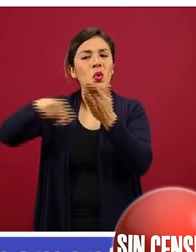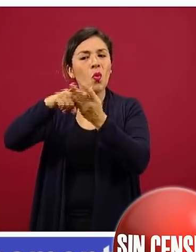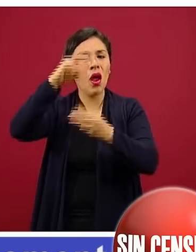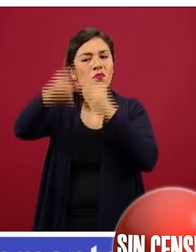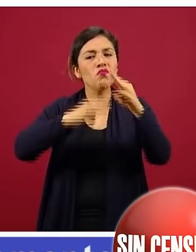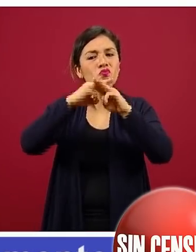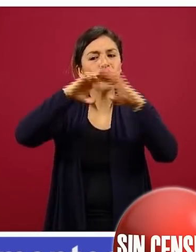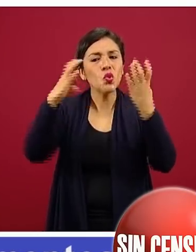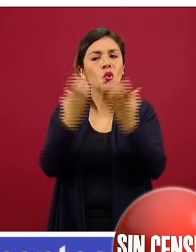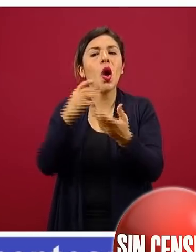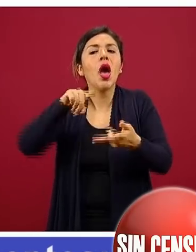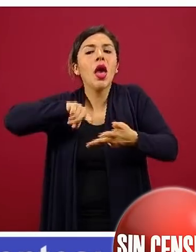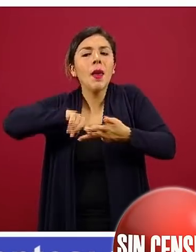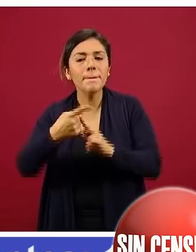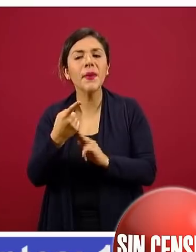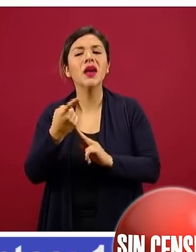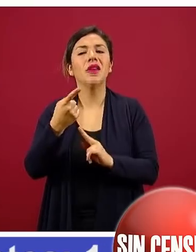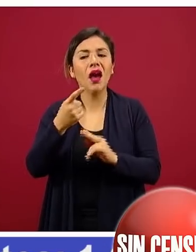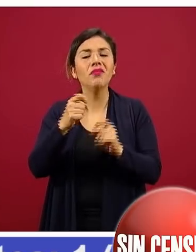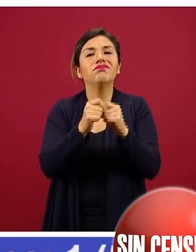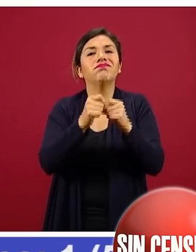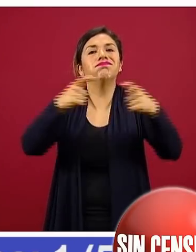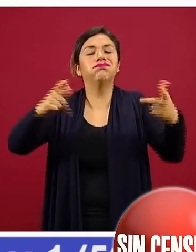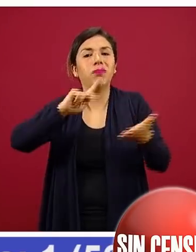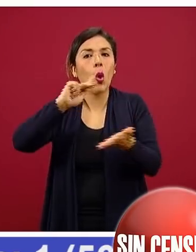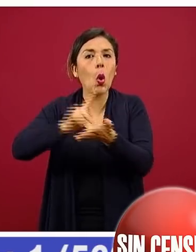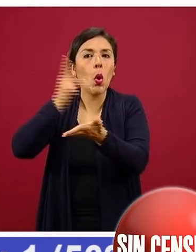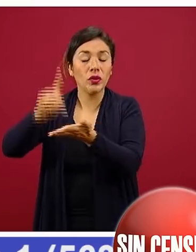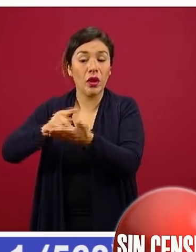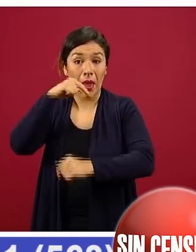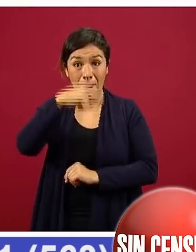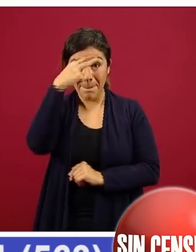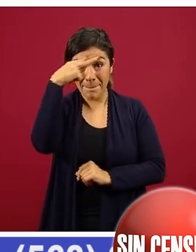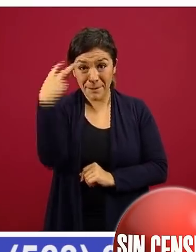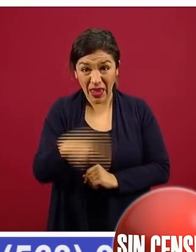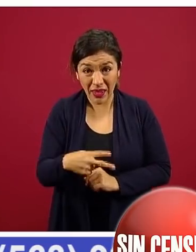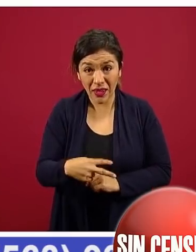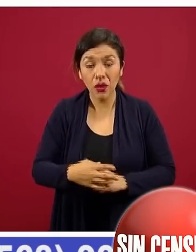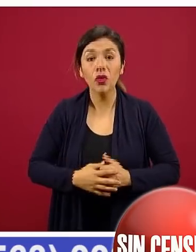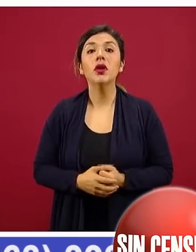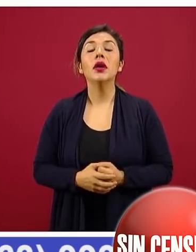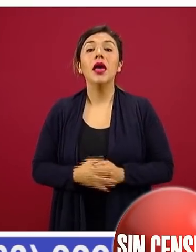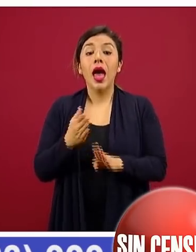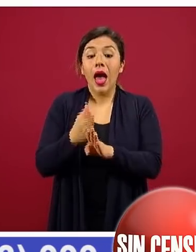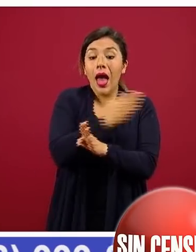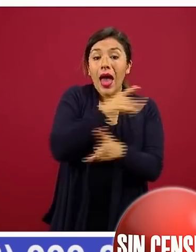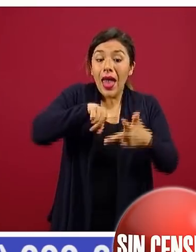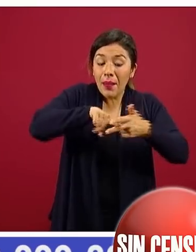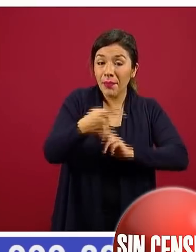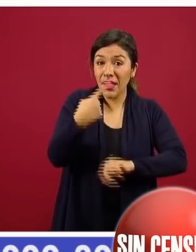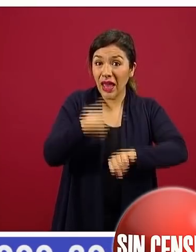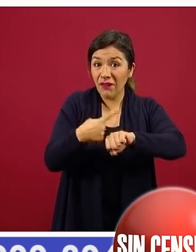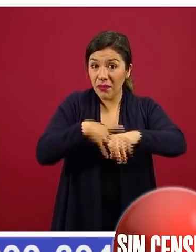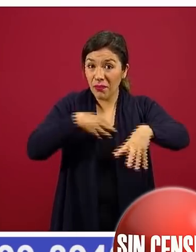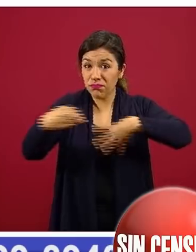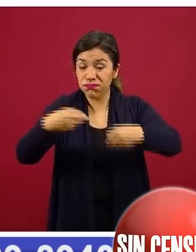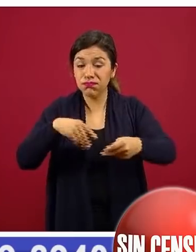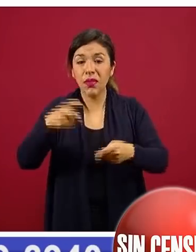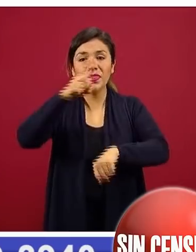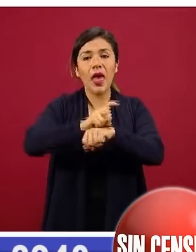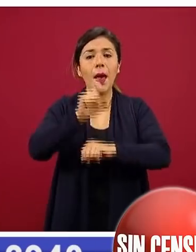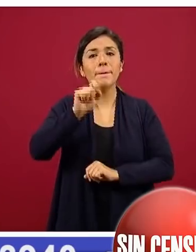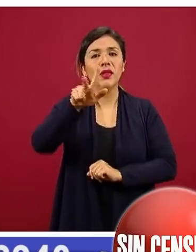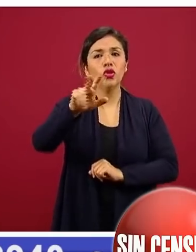mundo empiezan a estar en una fase creciente. En México, desde que empezó la epidemia, el 28 de